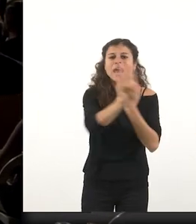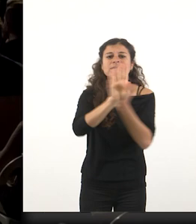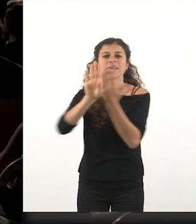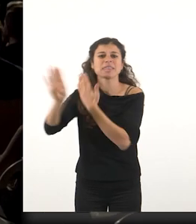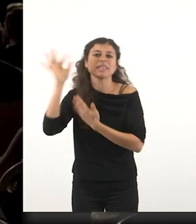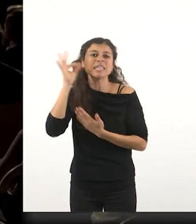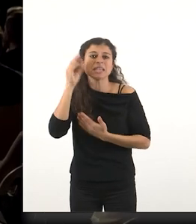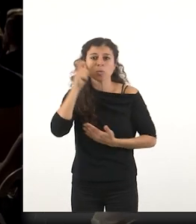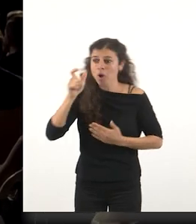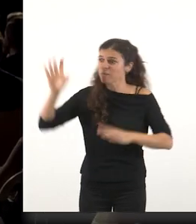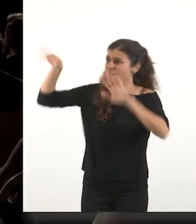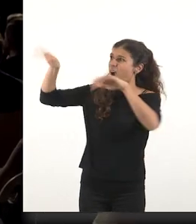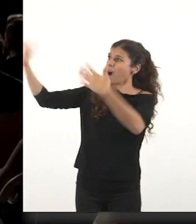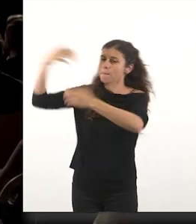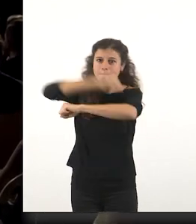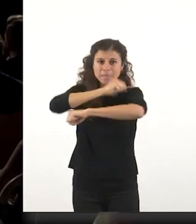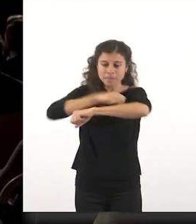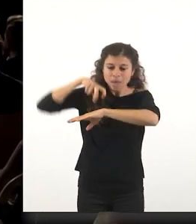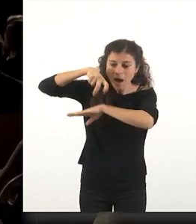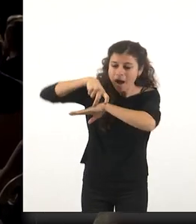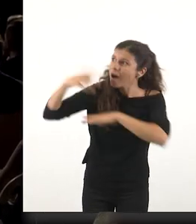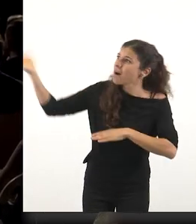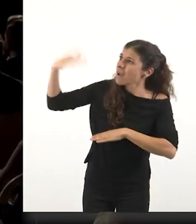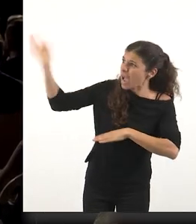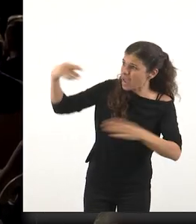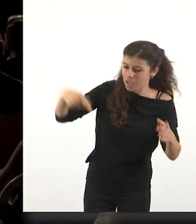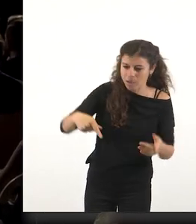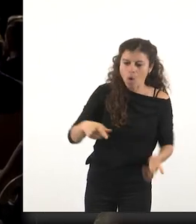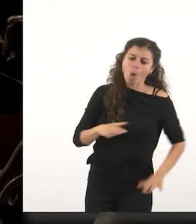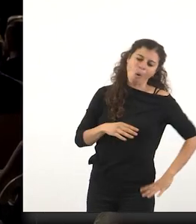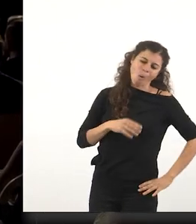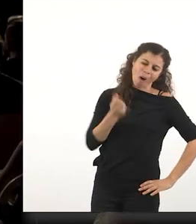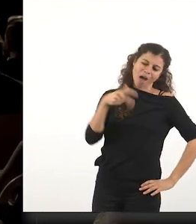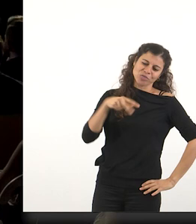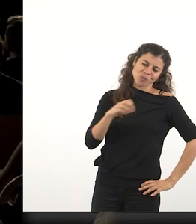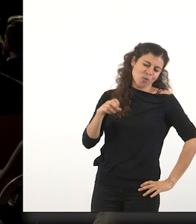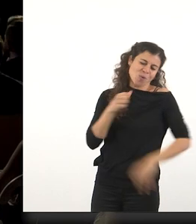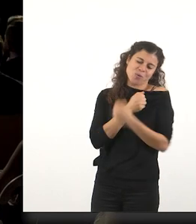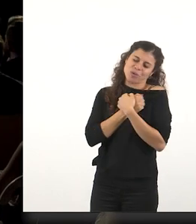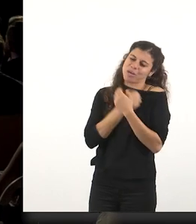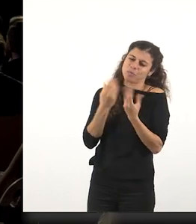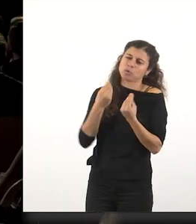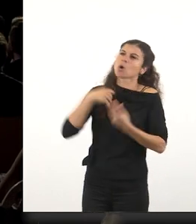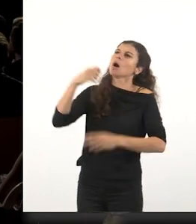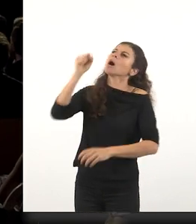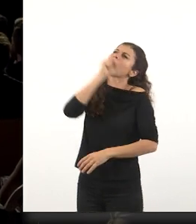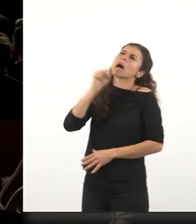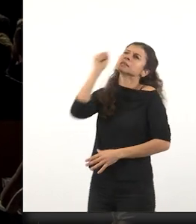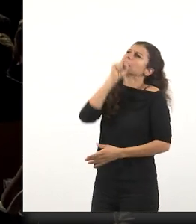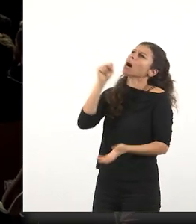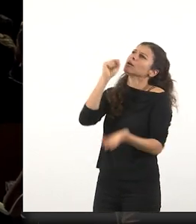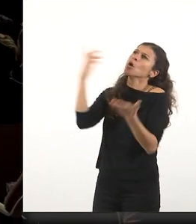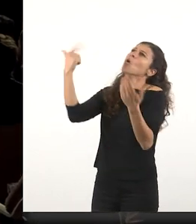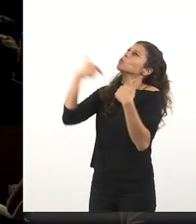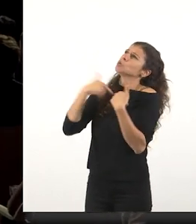afuera! ¡Ay, qué chiquilla! ¡Ay, el Antonio, nena, como quiera la Pamela! Y el Antonio ahí, yo que soy de